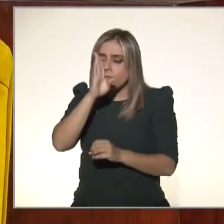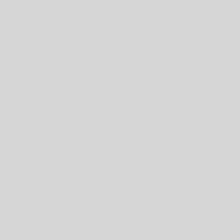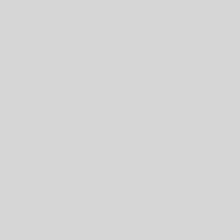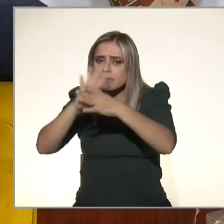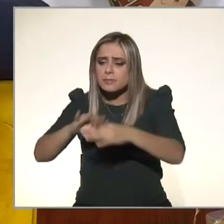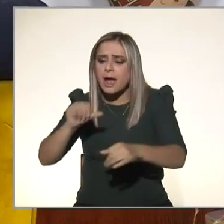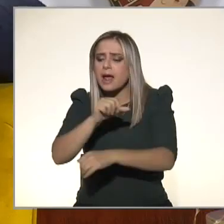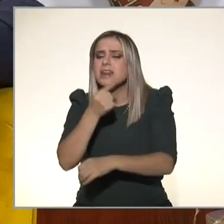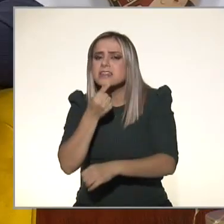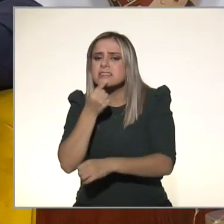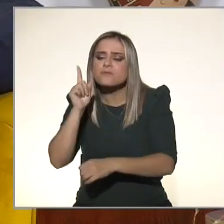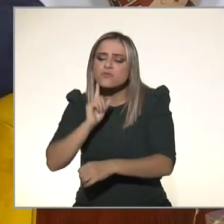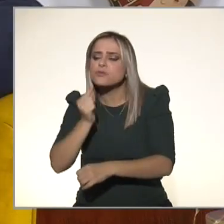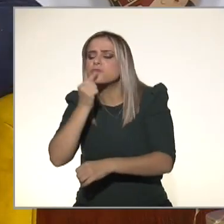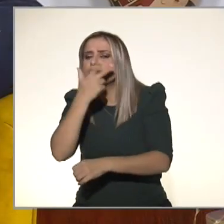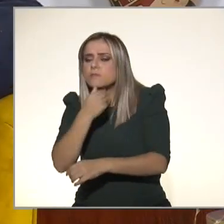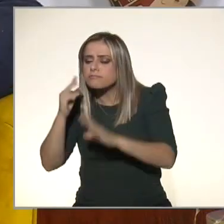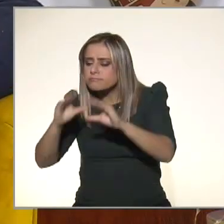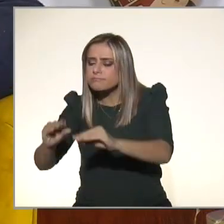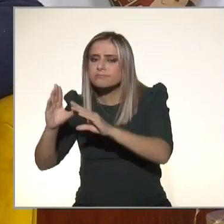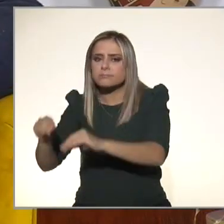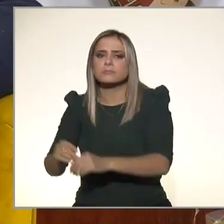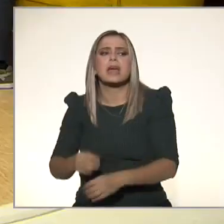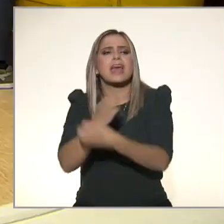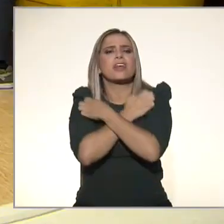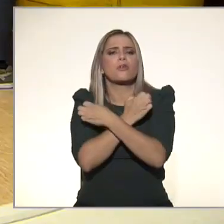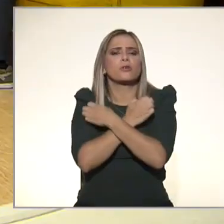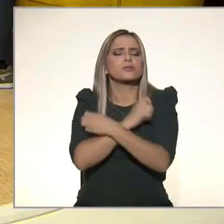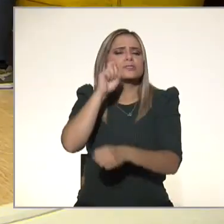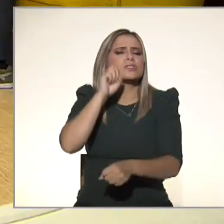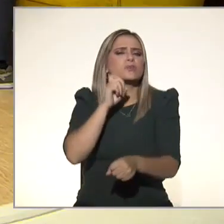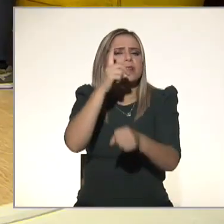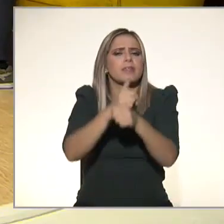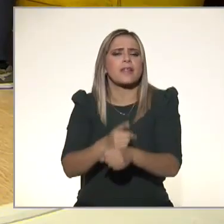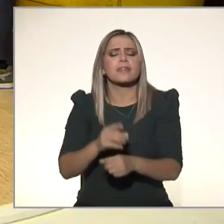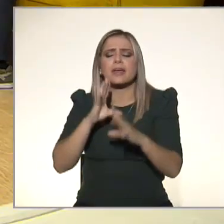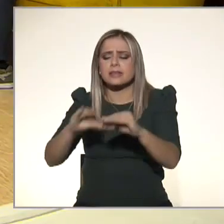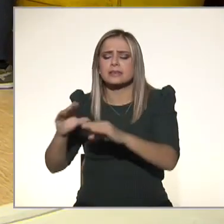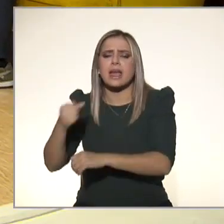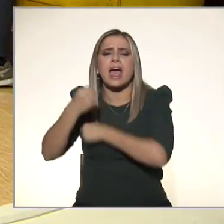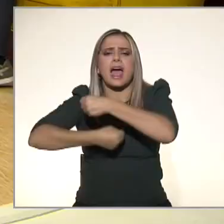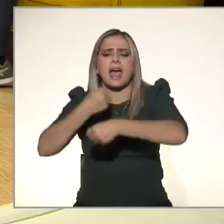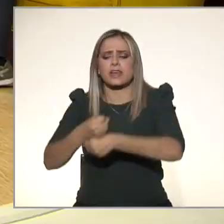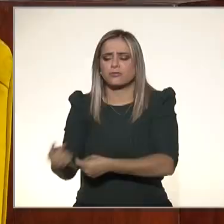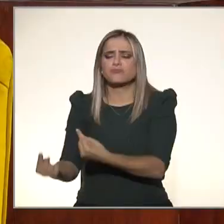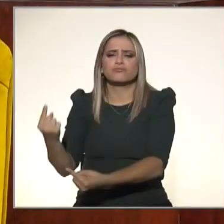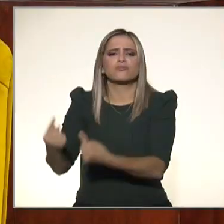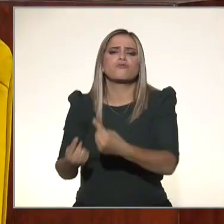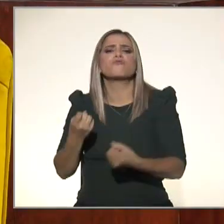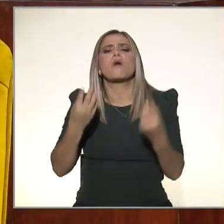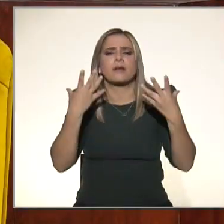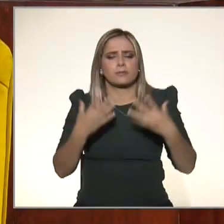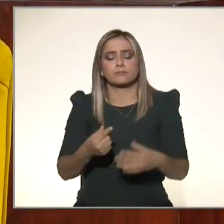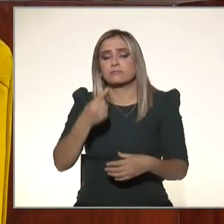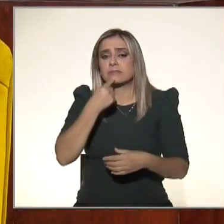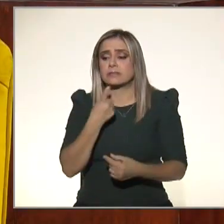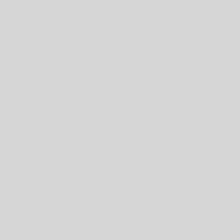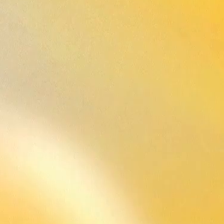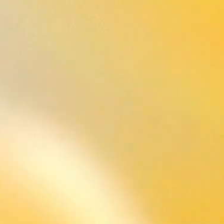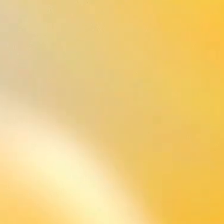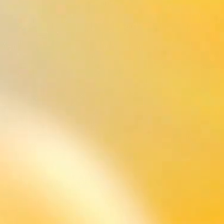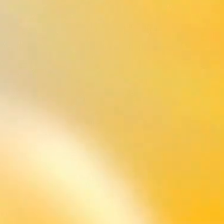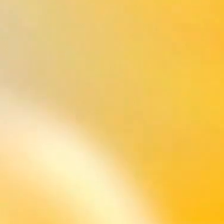al nacer. ¿De qué edad recomiendan ustedes que se empiece a hablar de sexualidad? Desde que el niño empieza a hacer